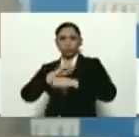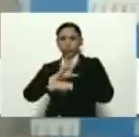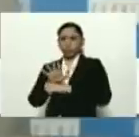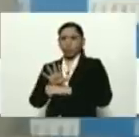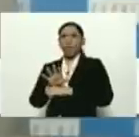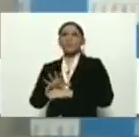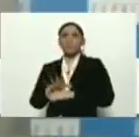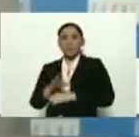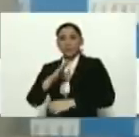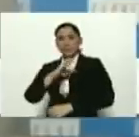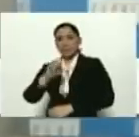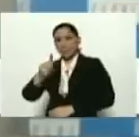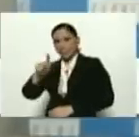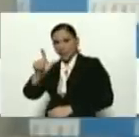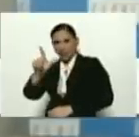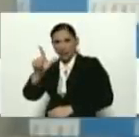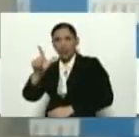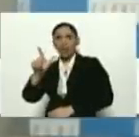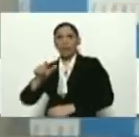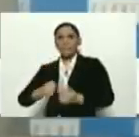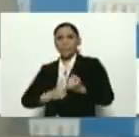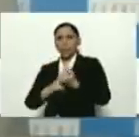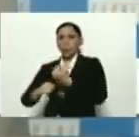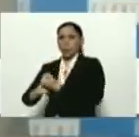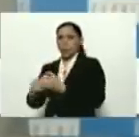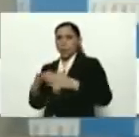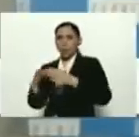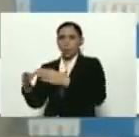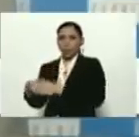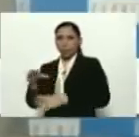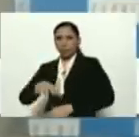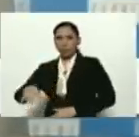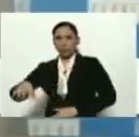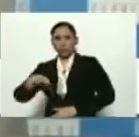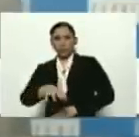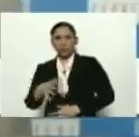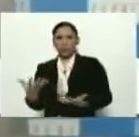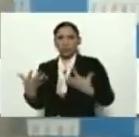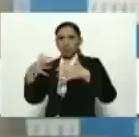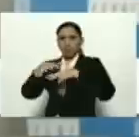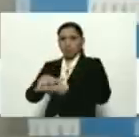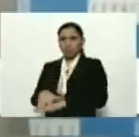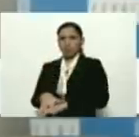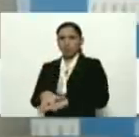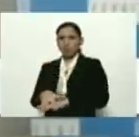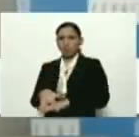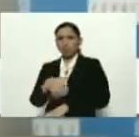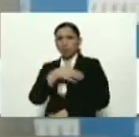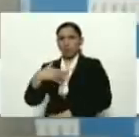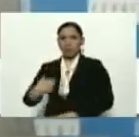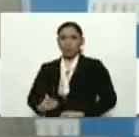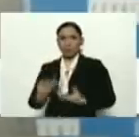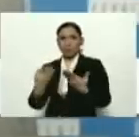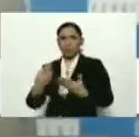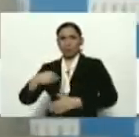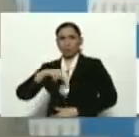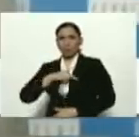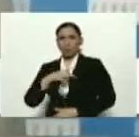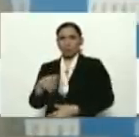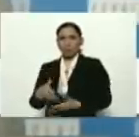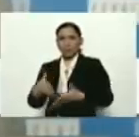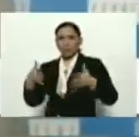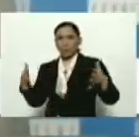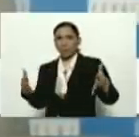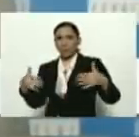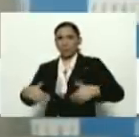de apoyo a los organismos subregionales y regionales de integración. Tratamos de dar nuestro mayor esfuerzo, nuestros